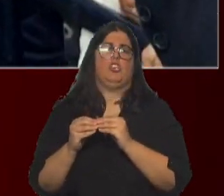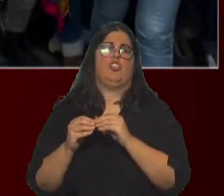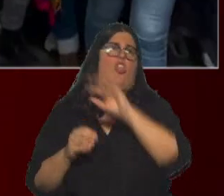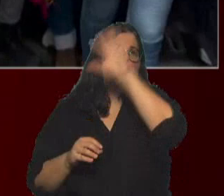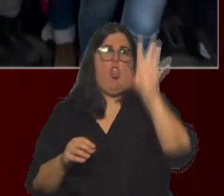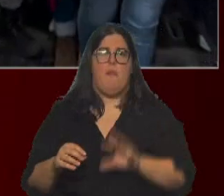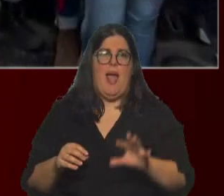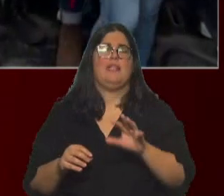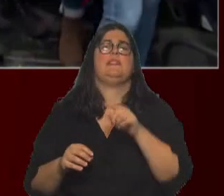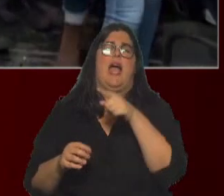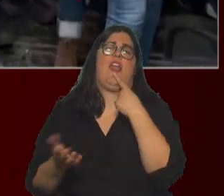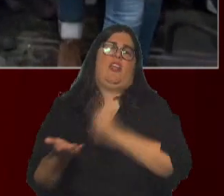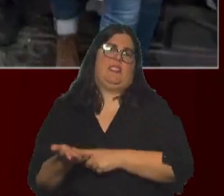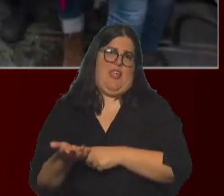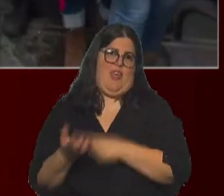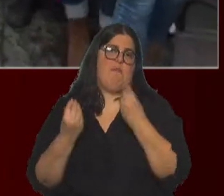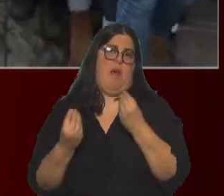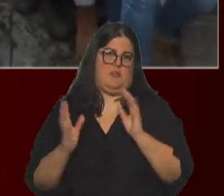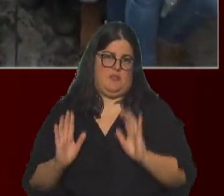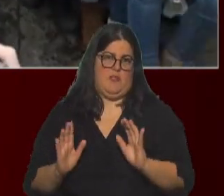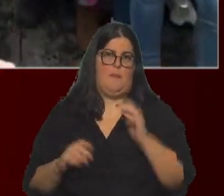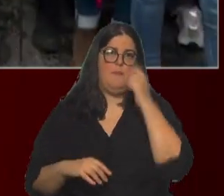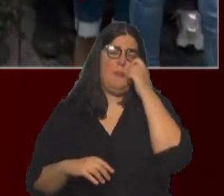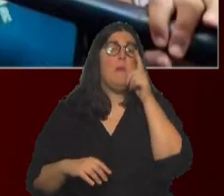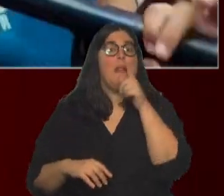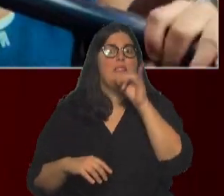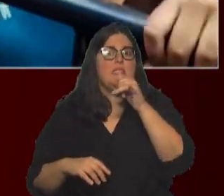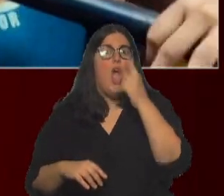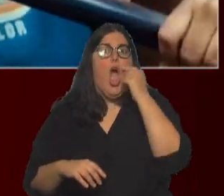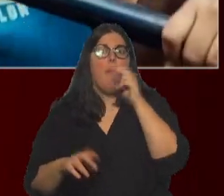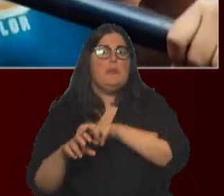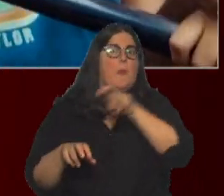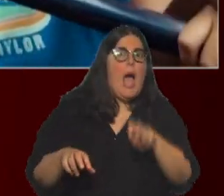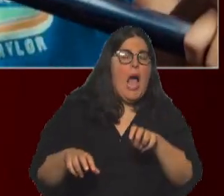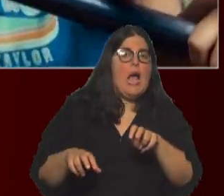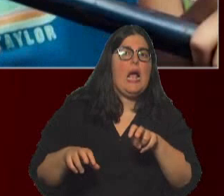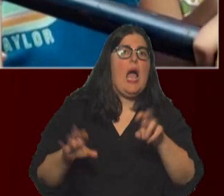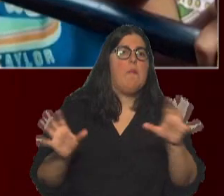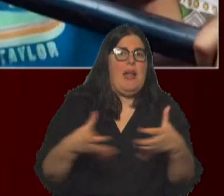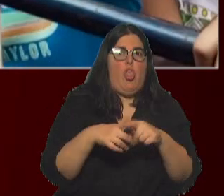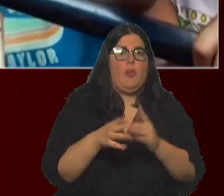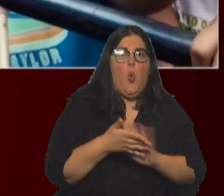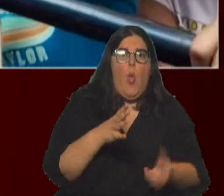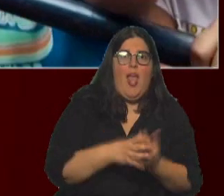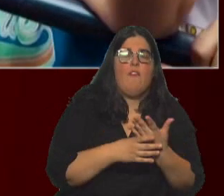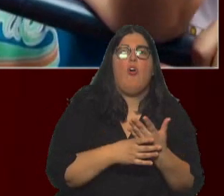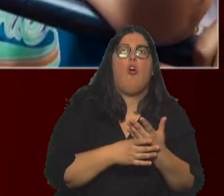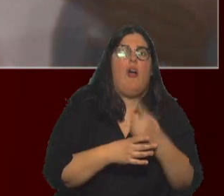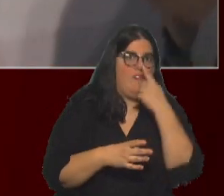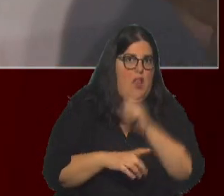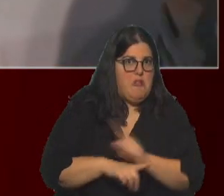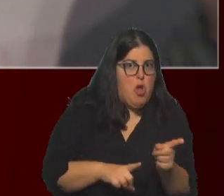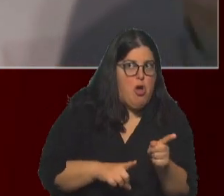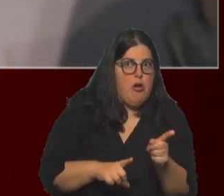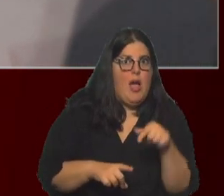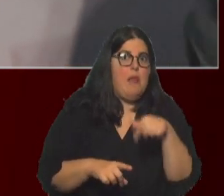país y resolveremos. Es decir, parecía que sí, se iba a abrir de manera independiente, pero al parecer ahora lo